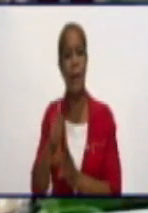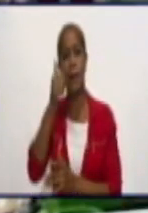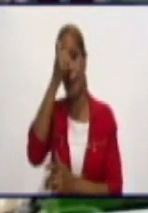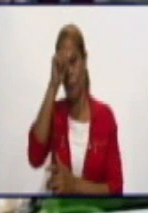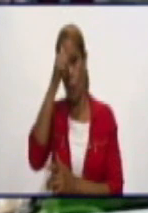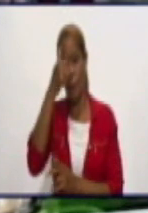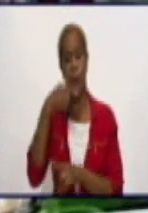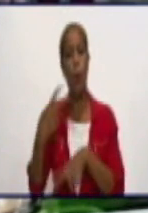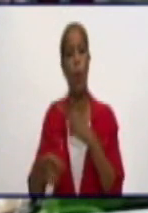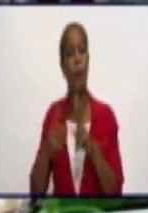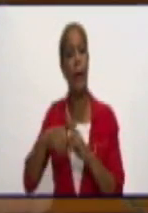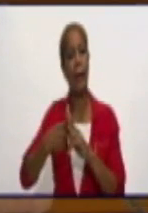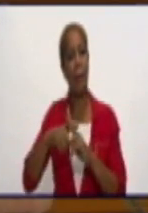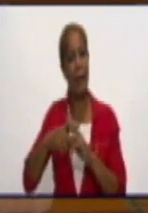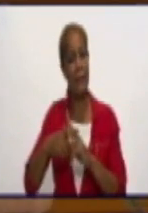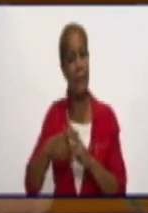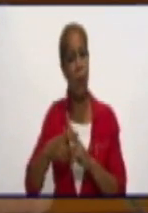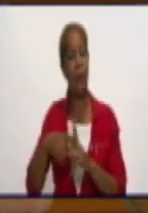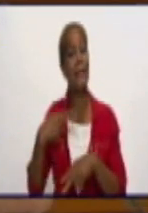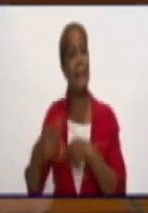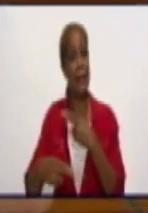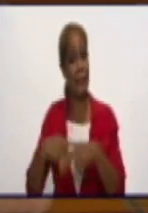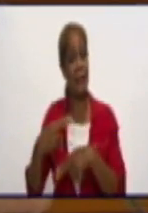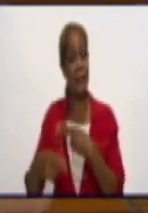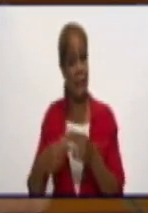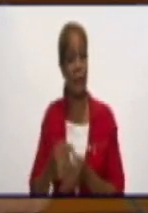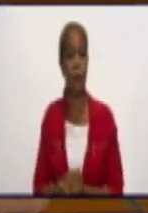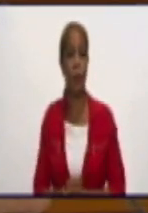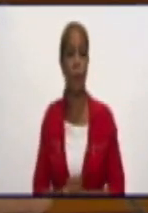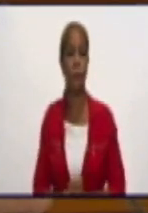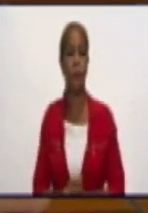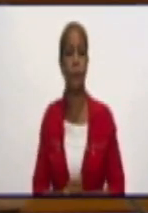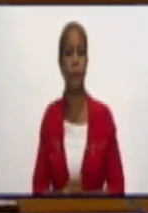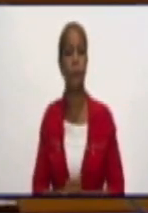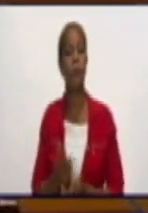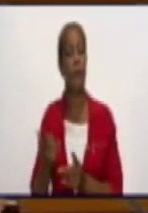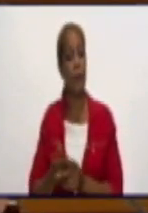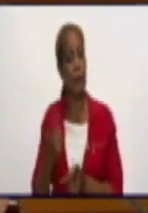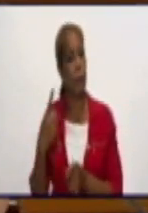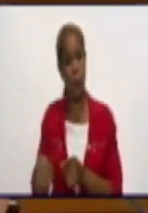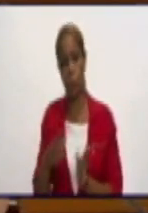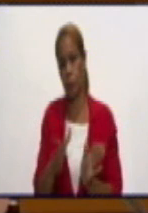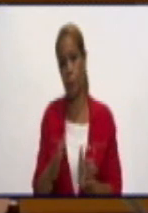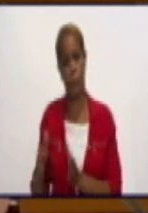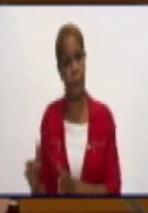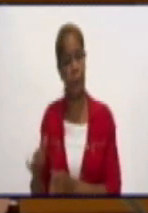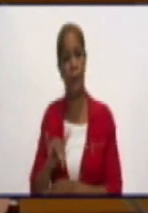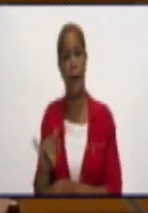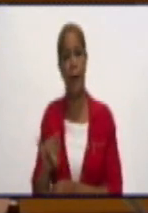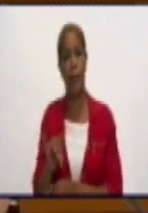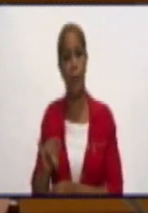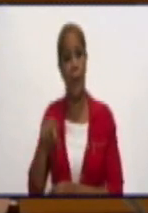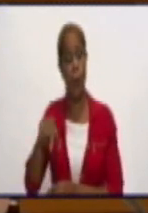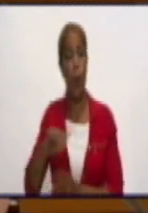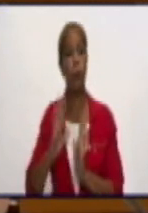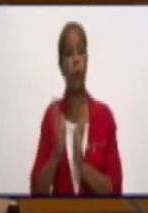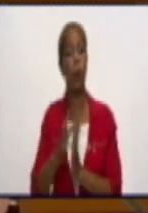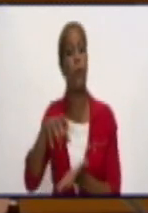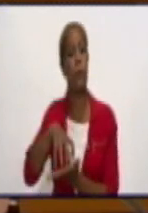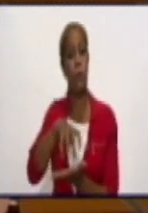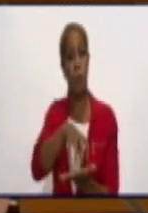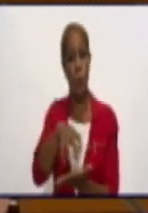que se le está haciendo ahí, y está fuera también el bloque 3 de Céspedes. Con estas unidades que mencioné, que